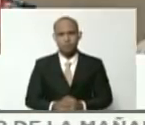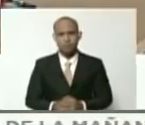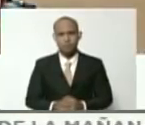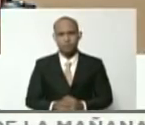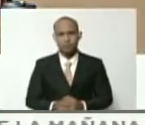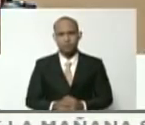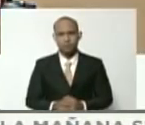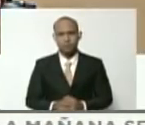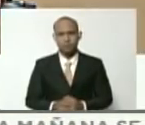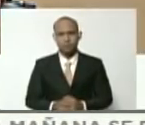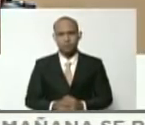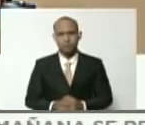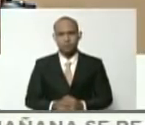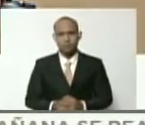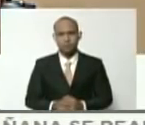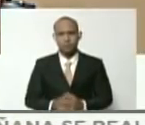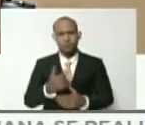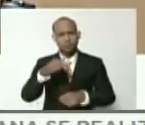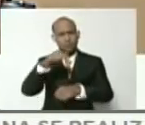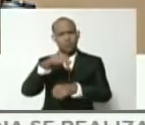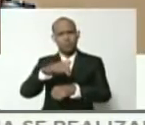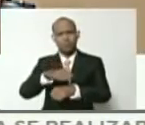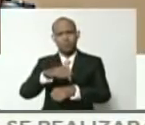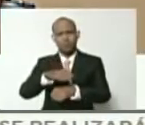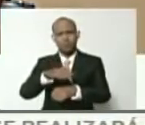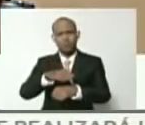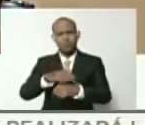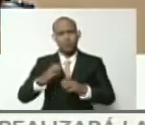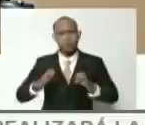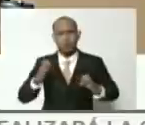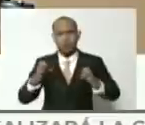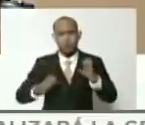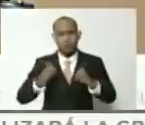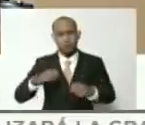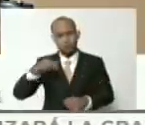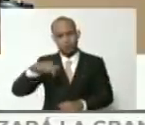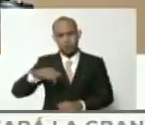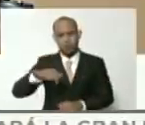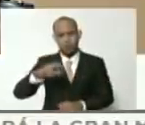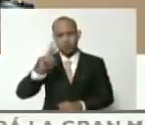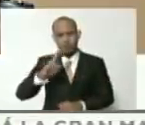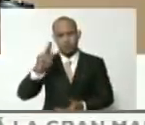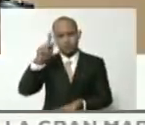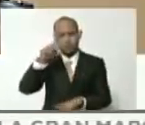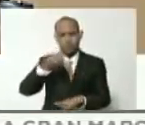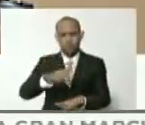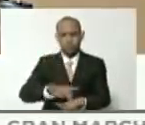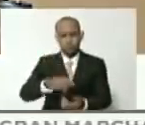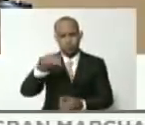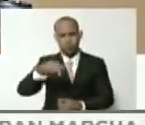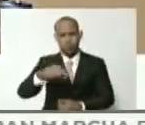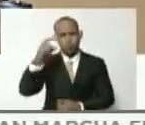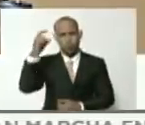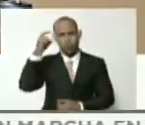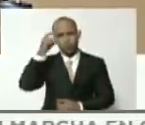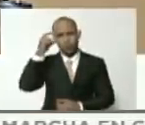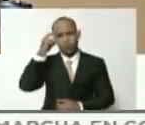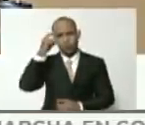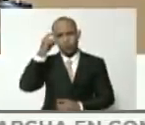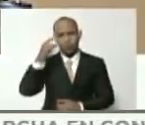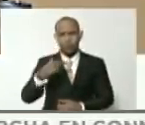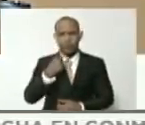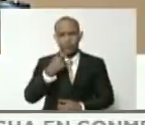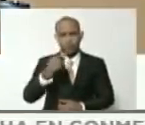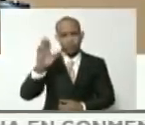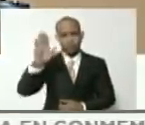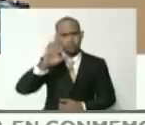Es un momento emotivo para mí estar aquí hoy para despedir a